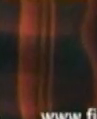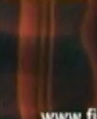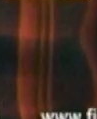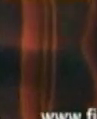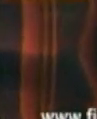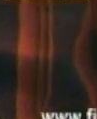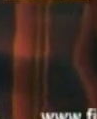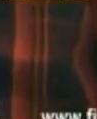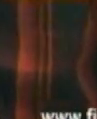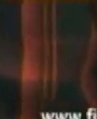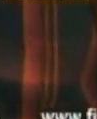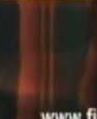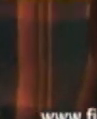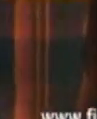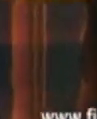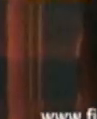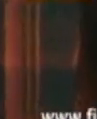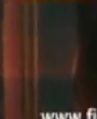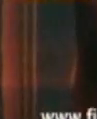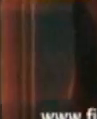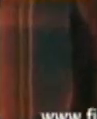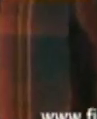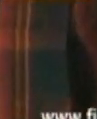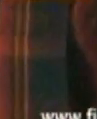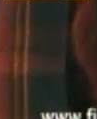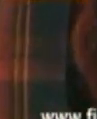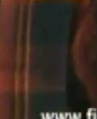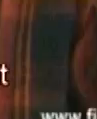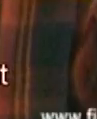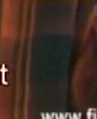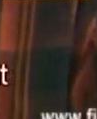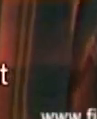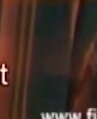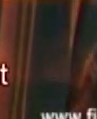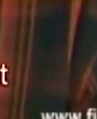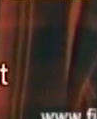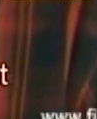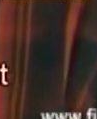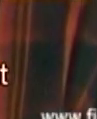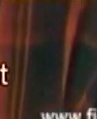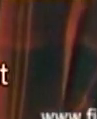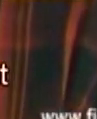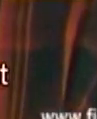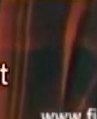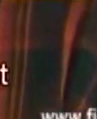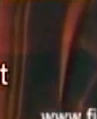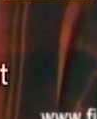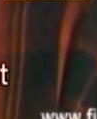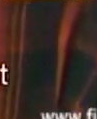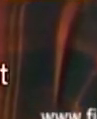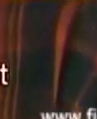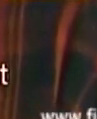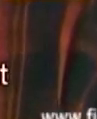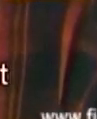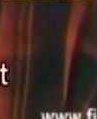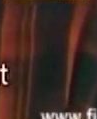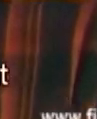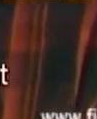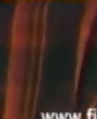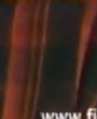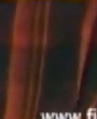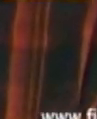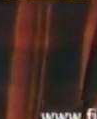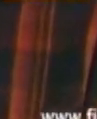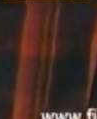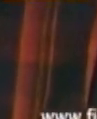y del conjunto de todos los pueblos del planeta. Hoy existe un riesgo inminente de